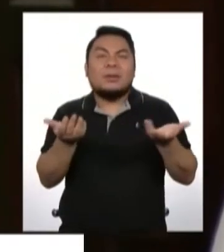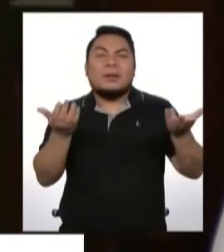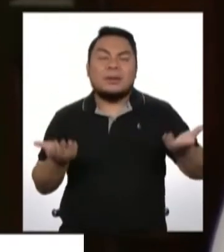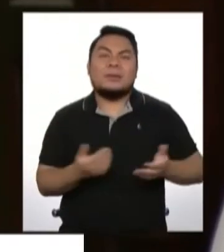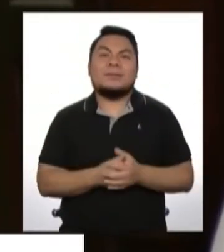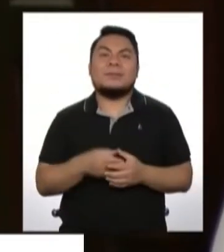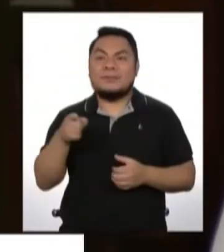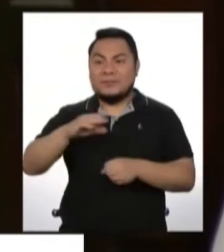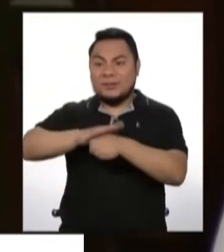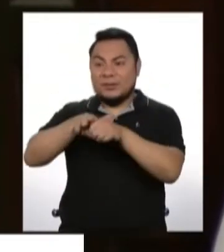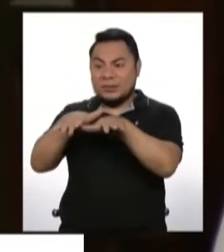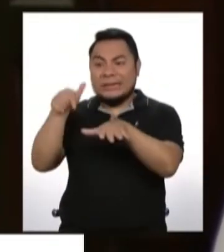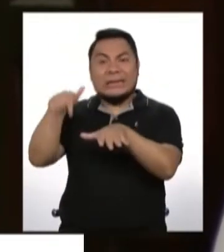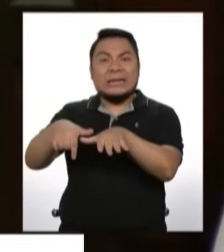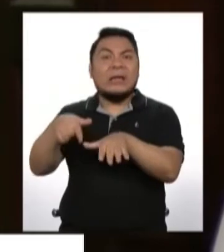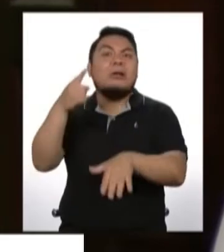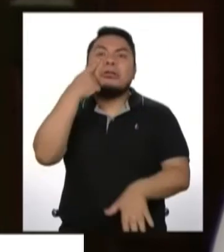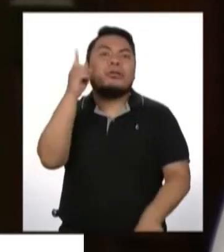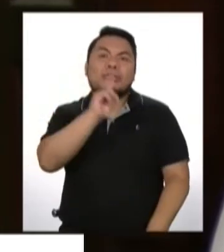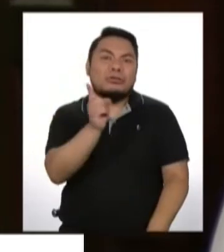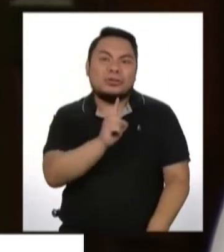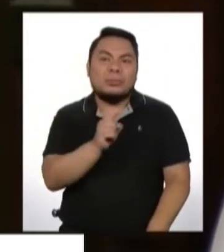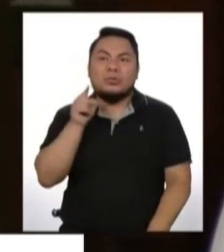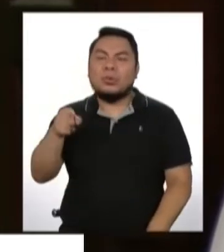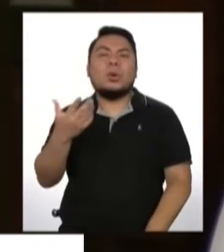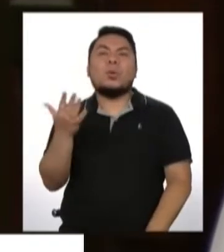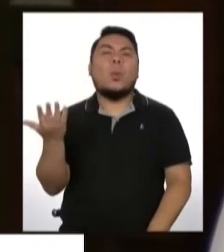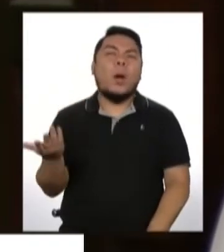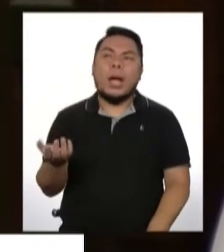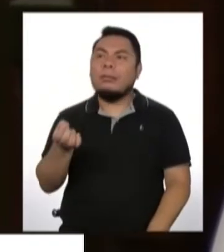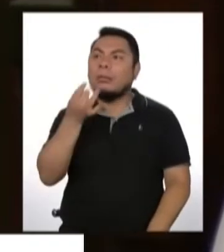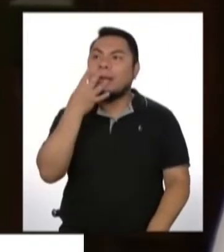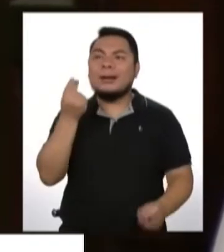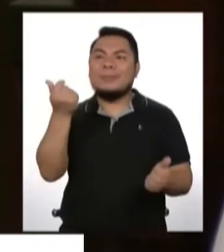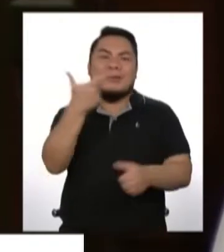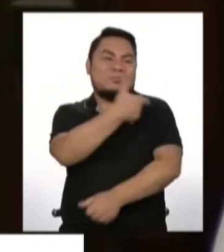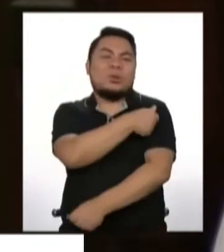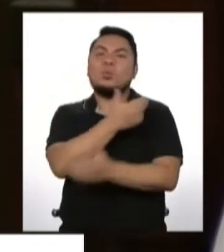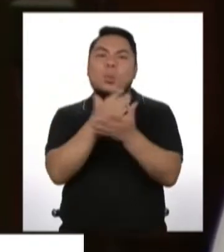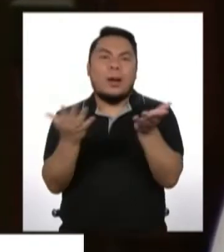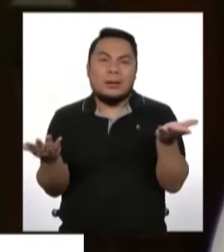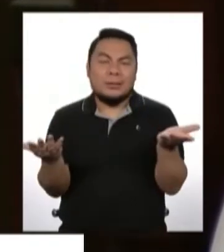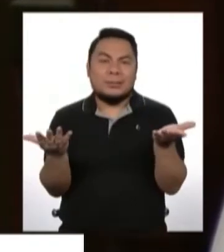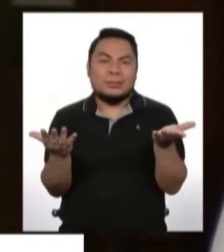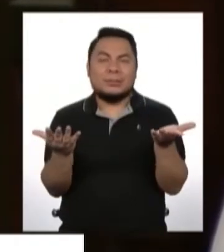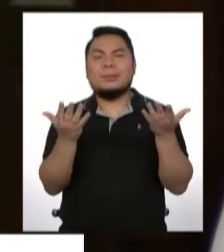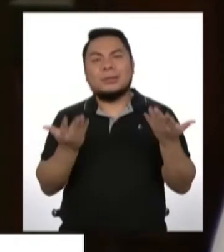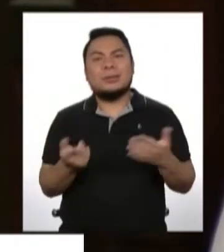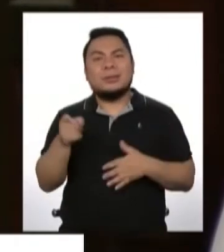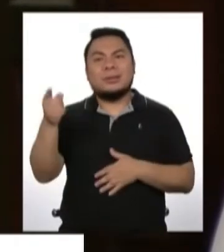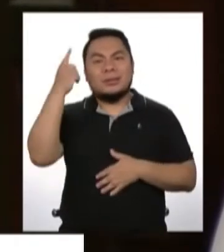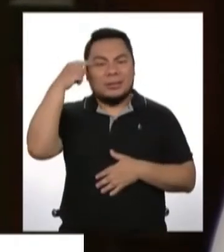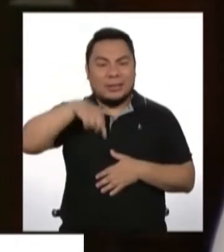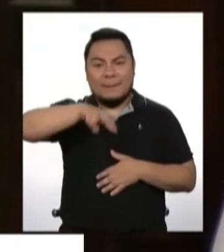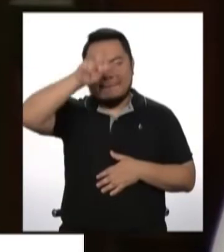germen que no conocemos con precisión. Somos un país, además, que sale a